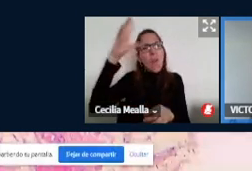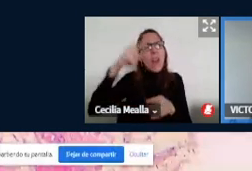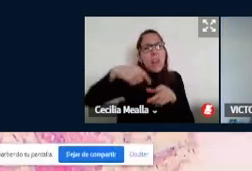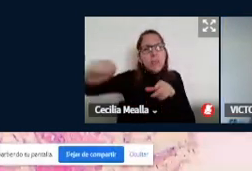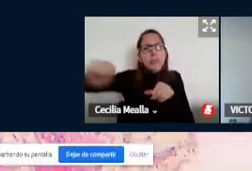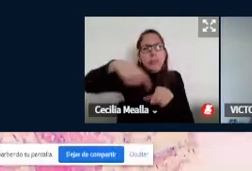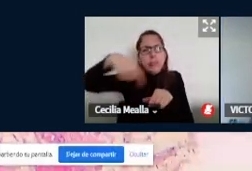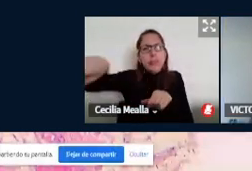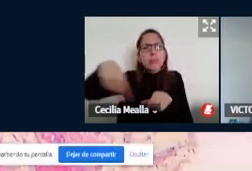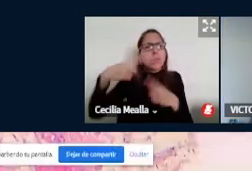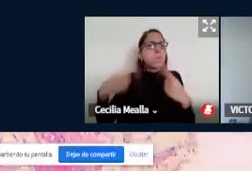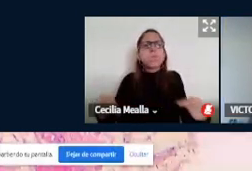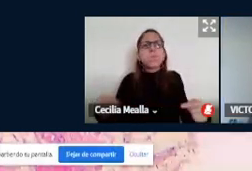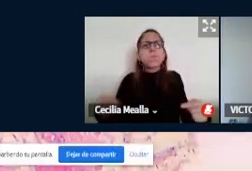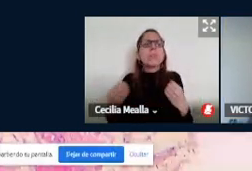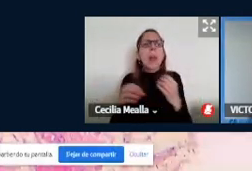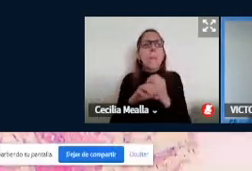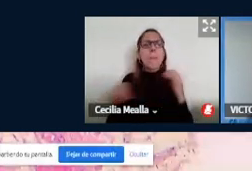acuerda?